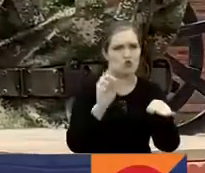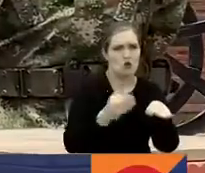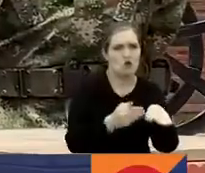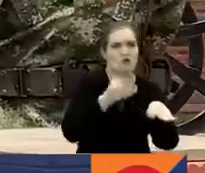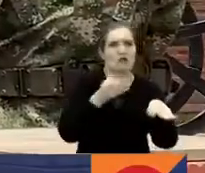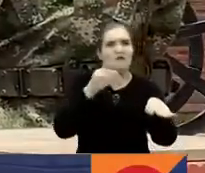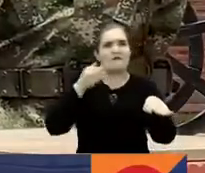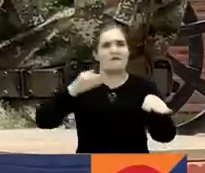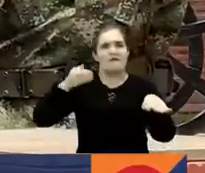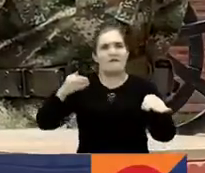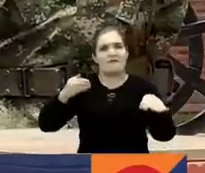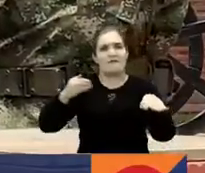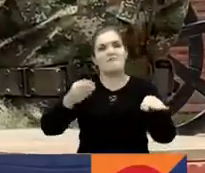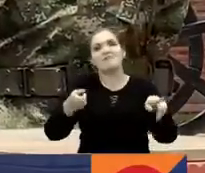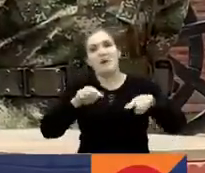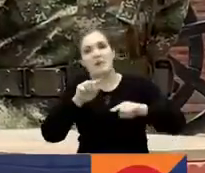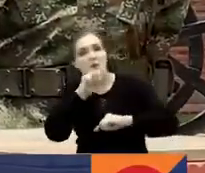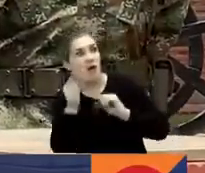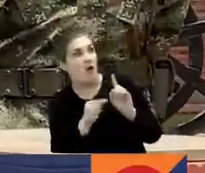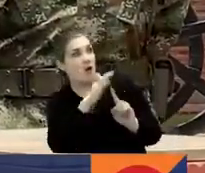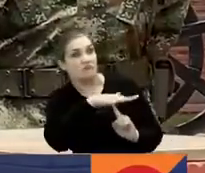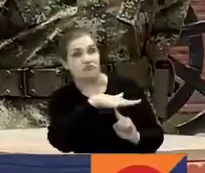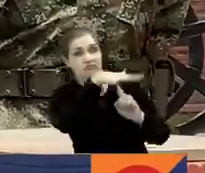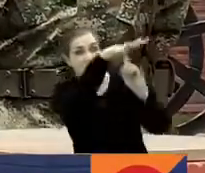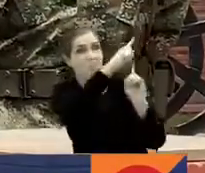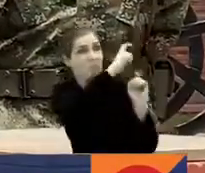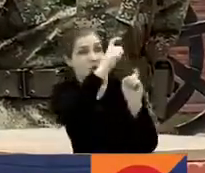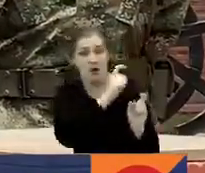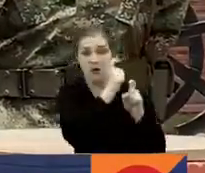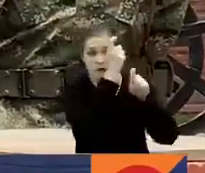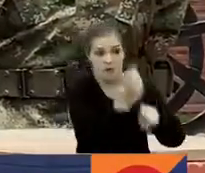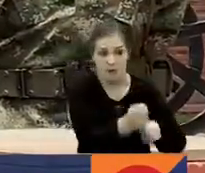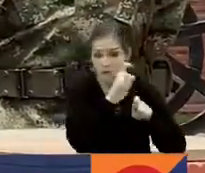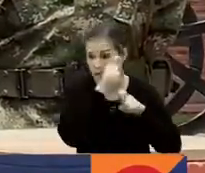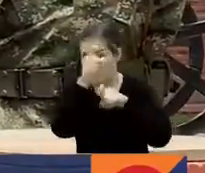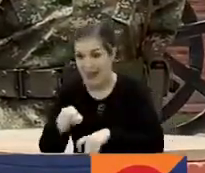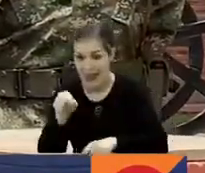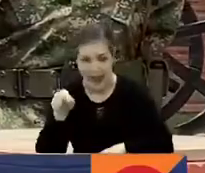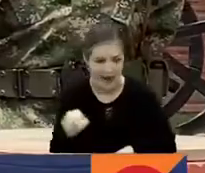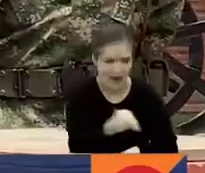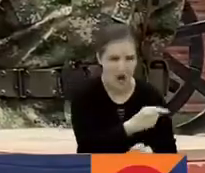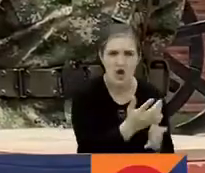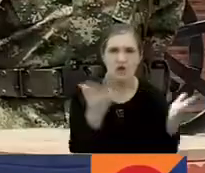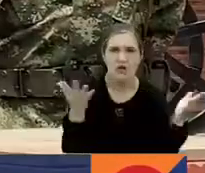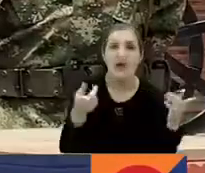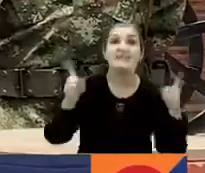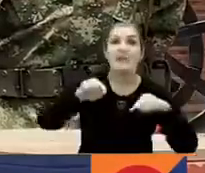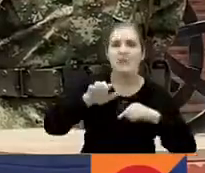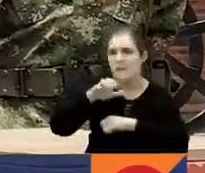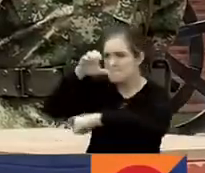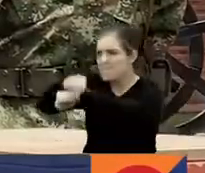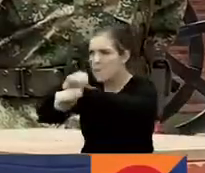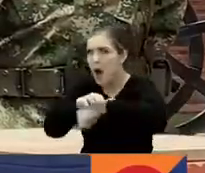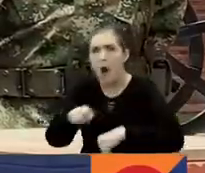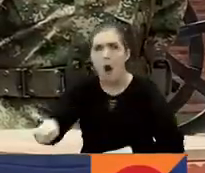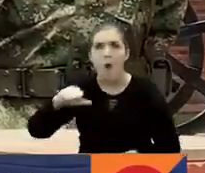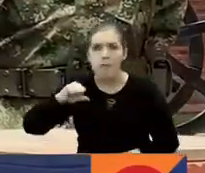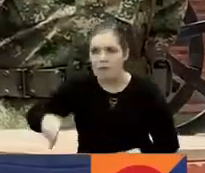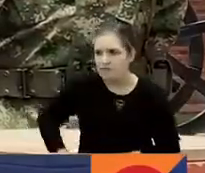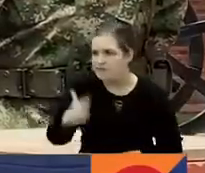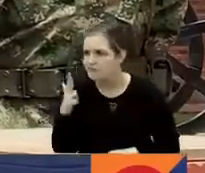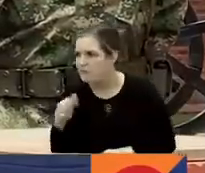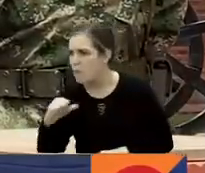las armas incautadas cuando se efectuaron y se materializaron las órdenes de captura. Lo estamos haciendo con Interpol,